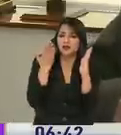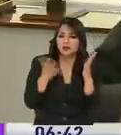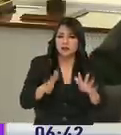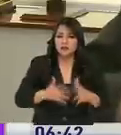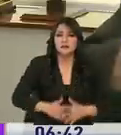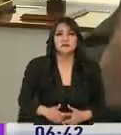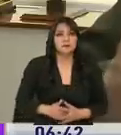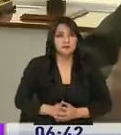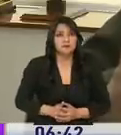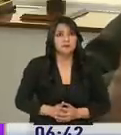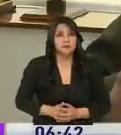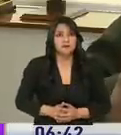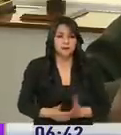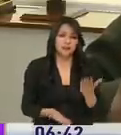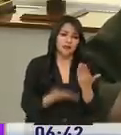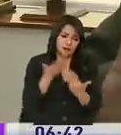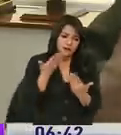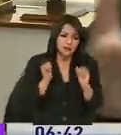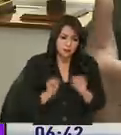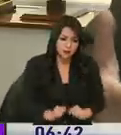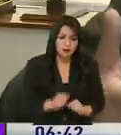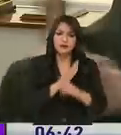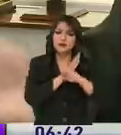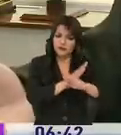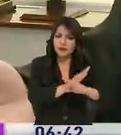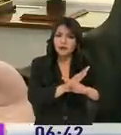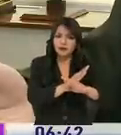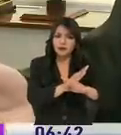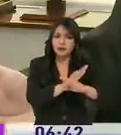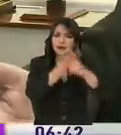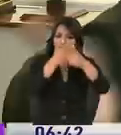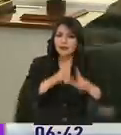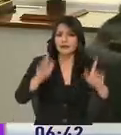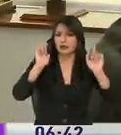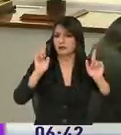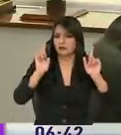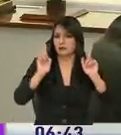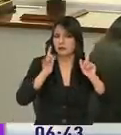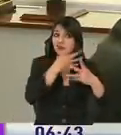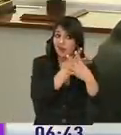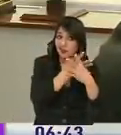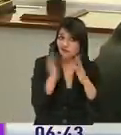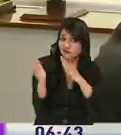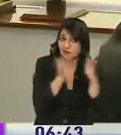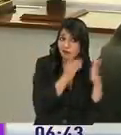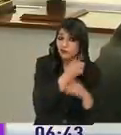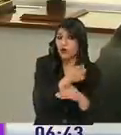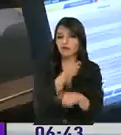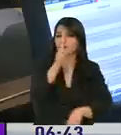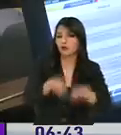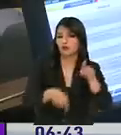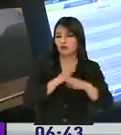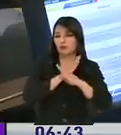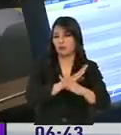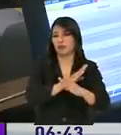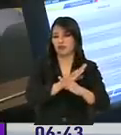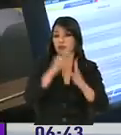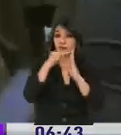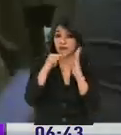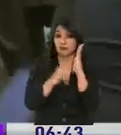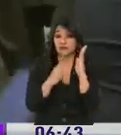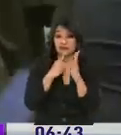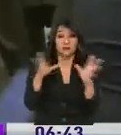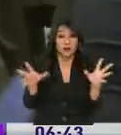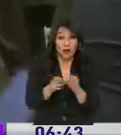Sería mucho más fácil poder defenderse en libertad que estando en prisión. La norma precisa que en todos